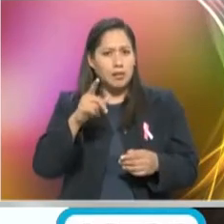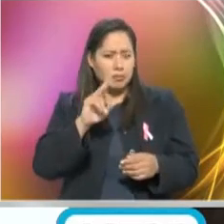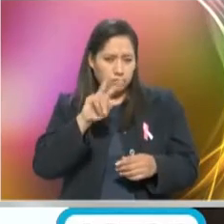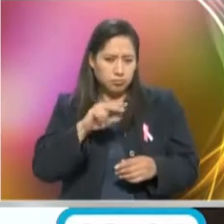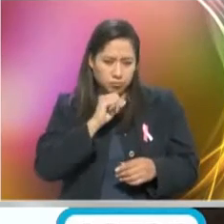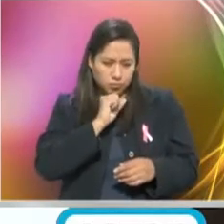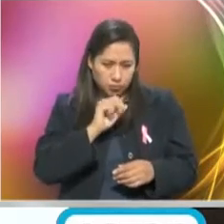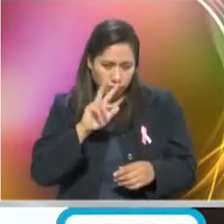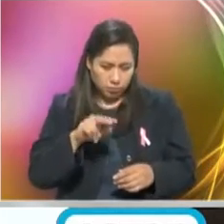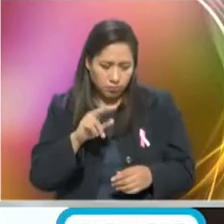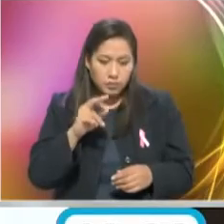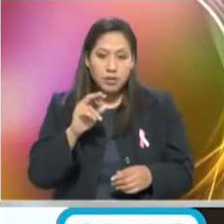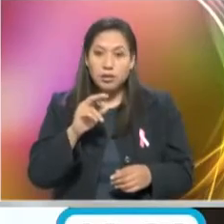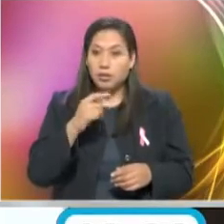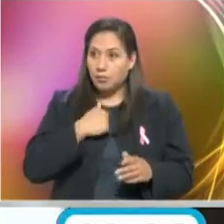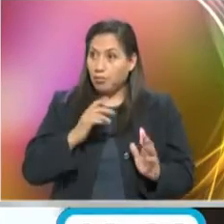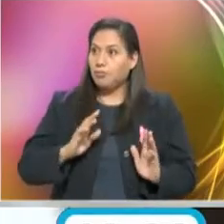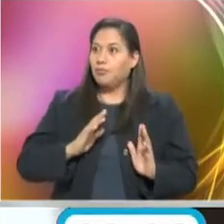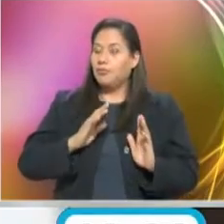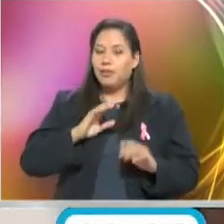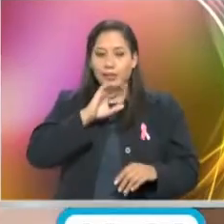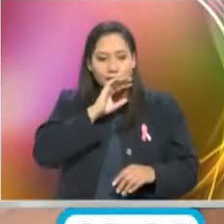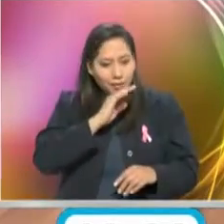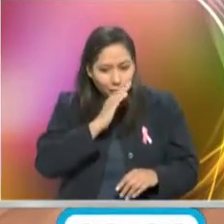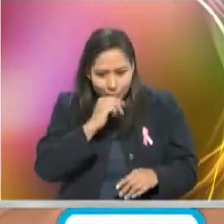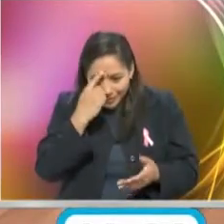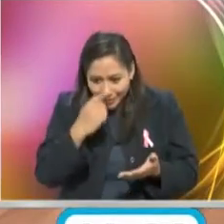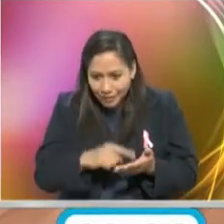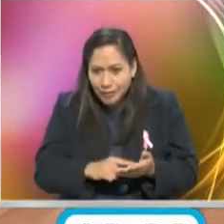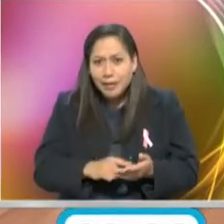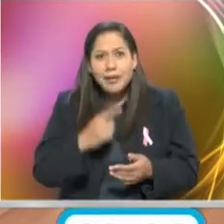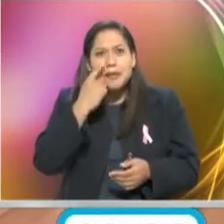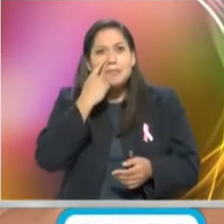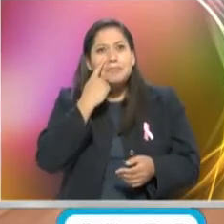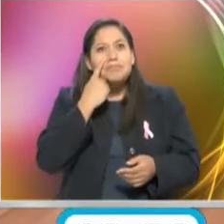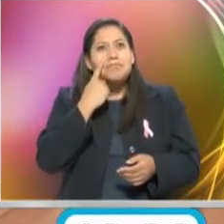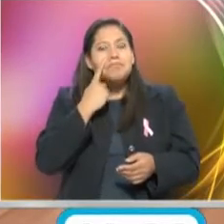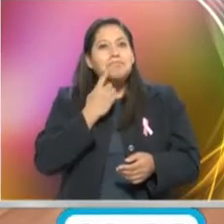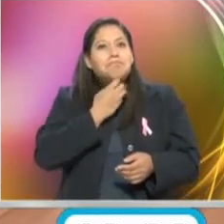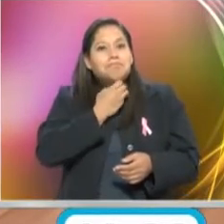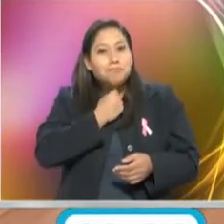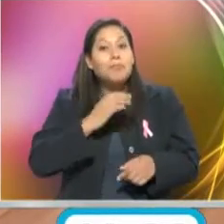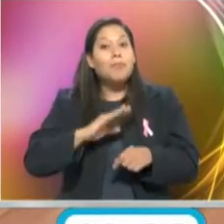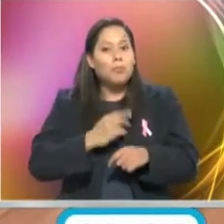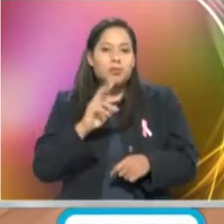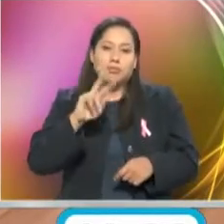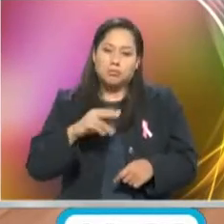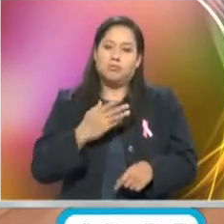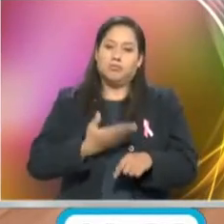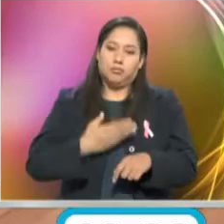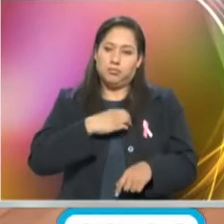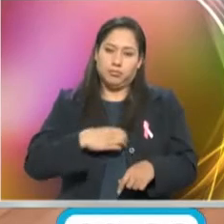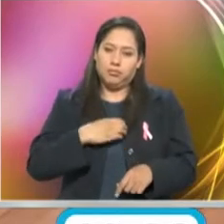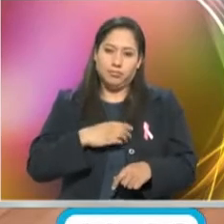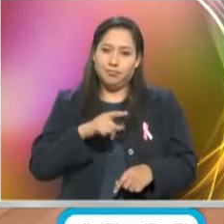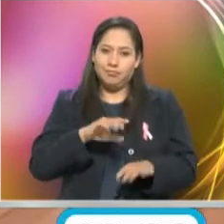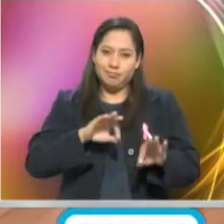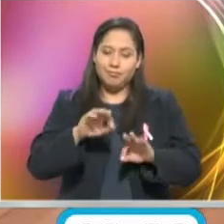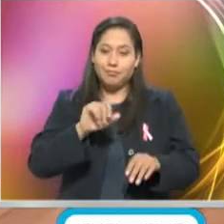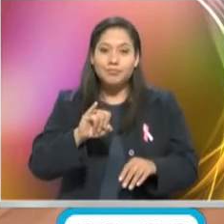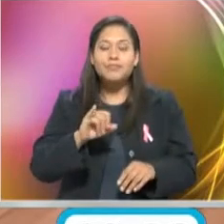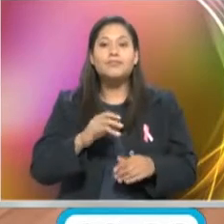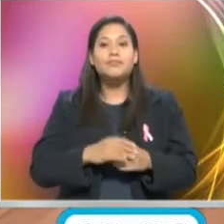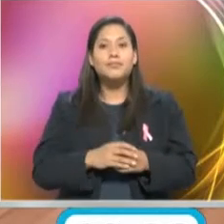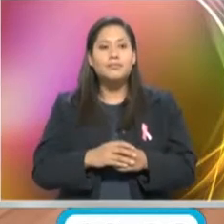muy bueno. La verdad es que yo tampoco me la creía, o sea, sí, la neta sí lloré muchísimo porque estábamos muy contentos de hacer esto